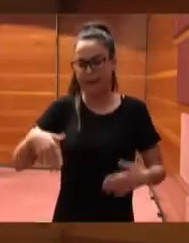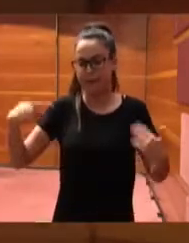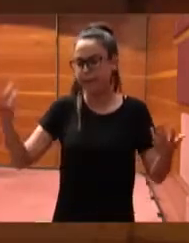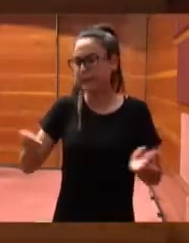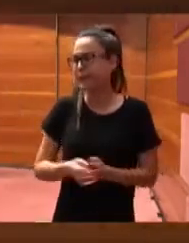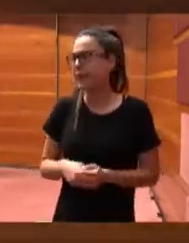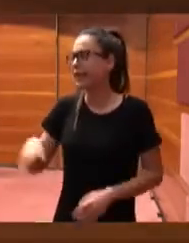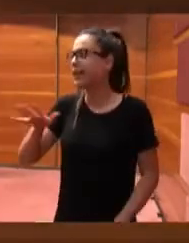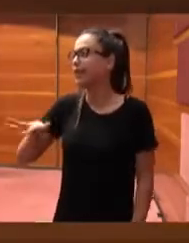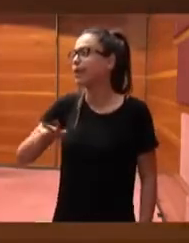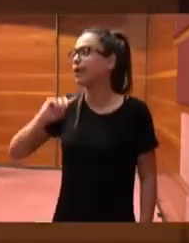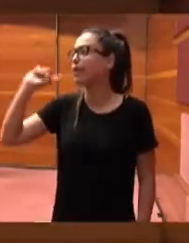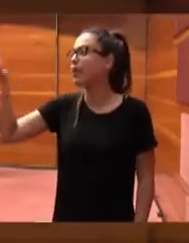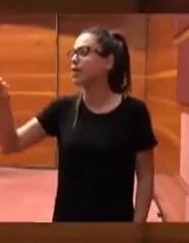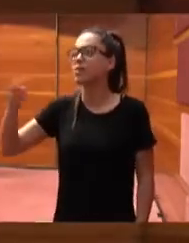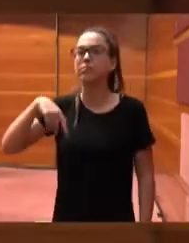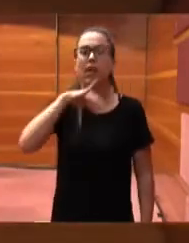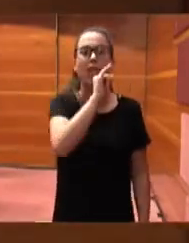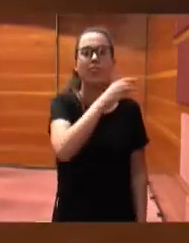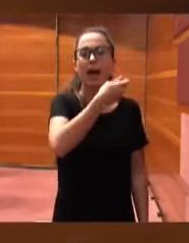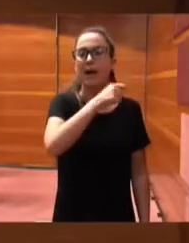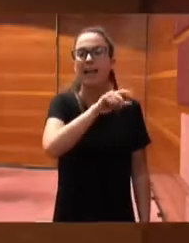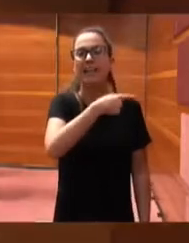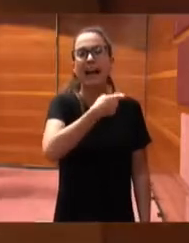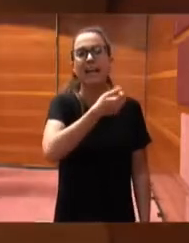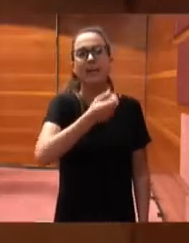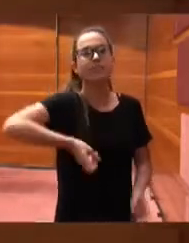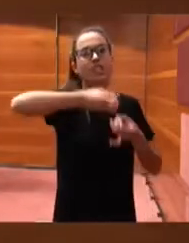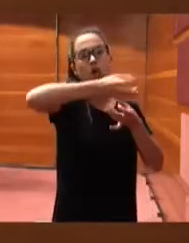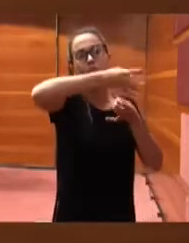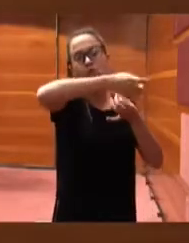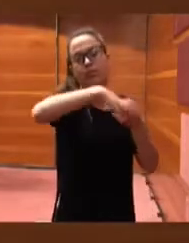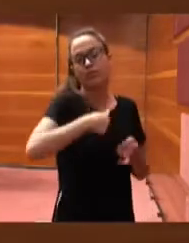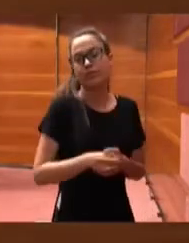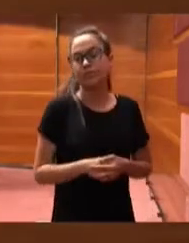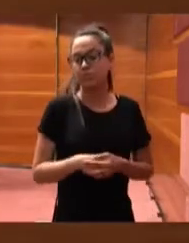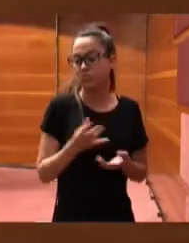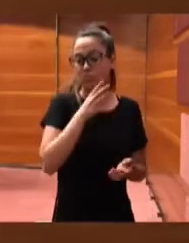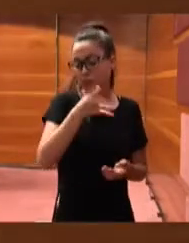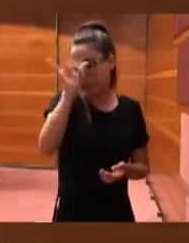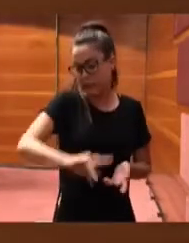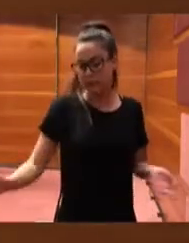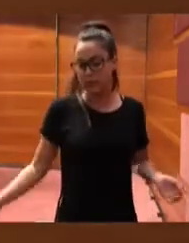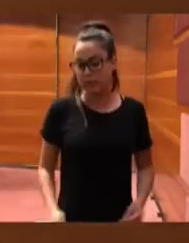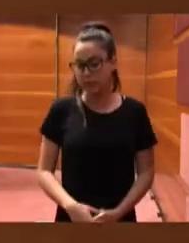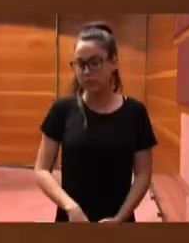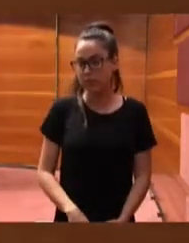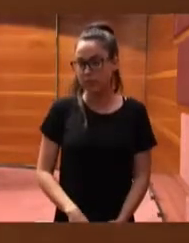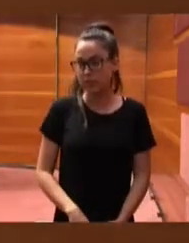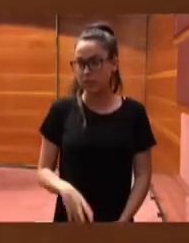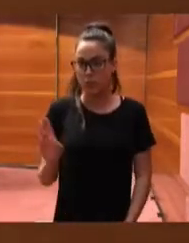voy a contar a los de Zabalgana. Digo de Zabalgana tanto porque he vivido ahí, ¿vale? Entonces, porque sí, no.